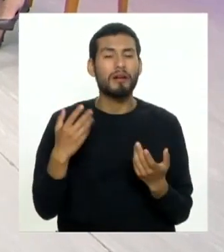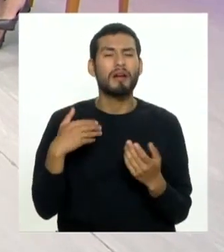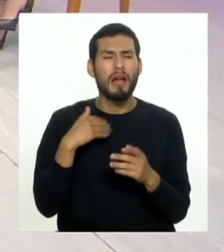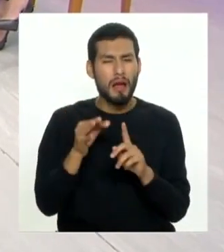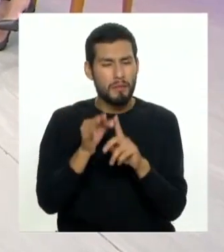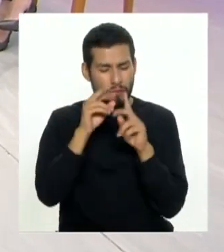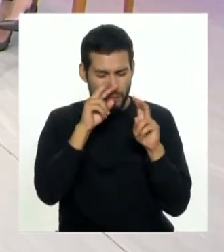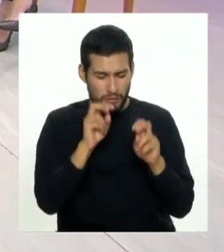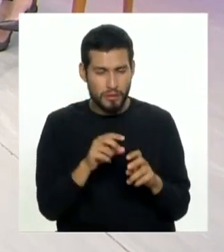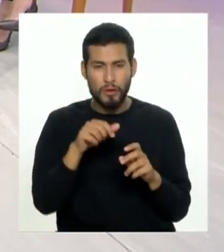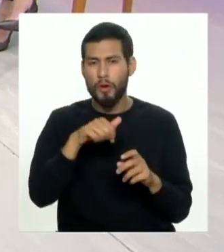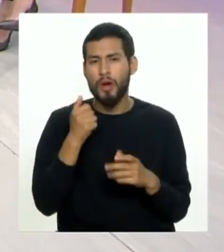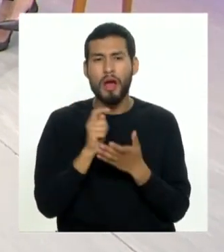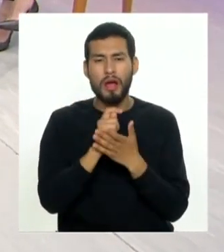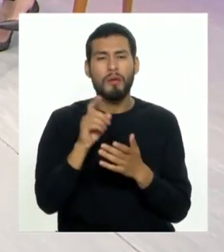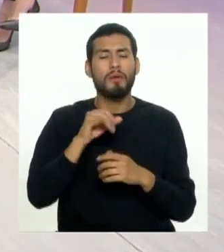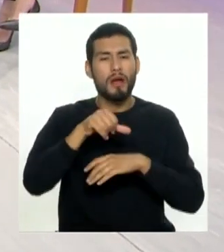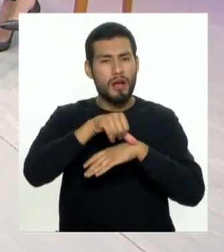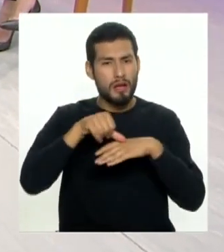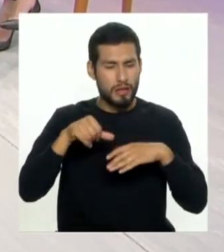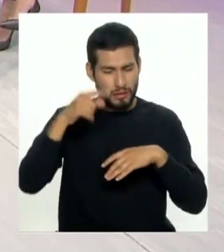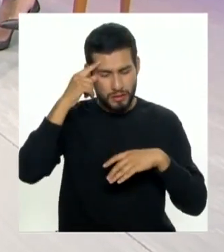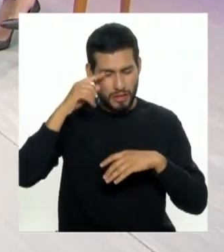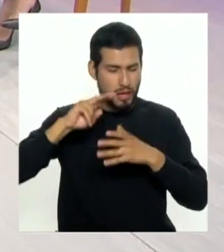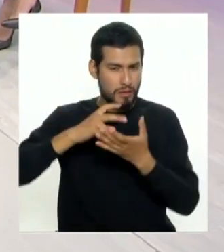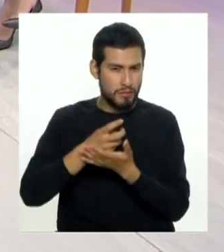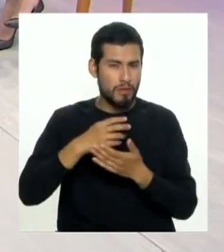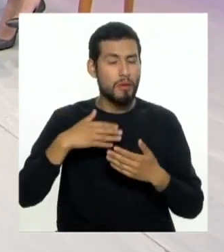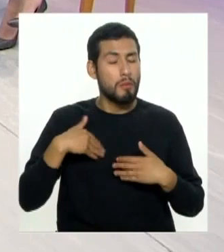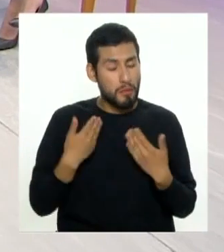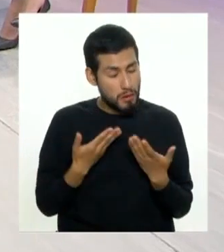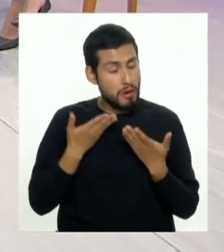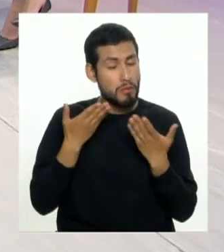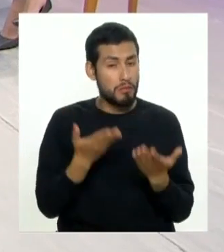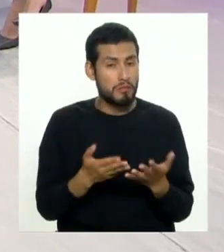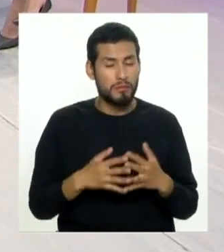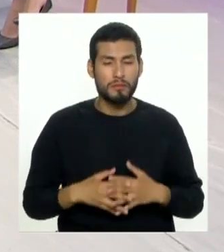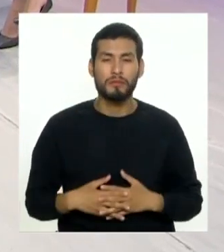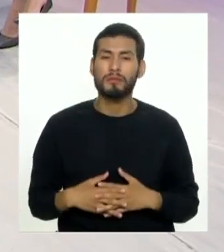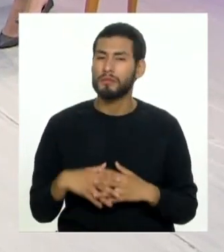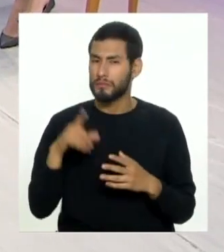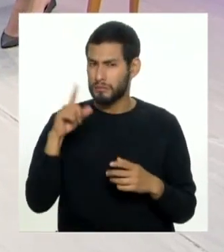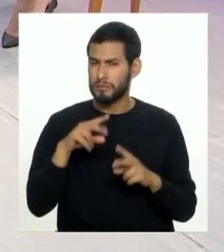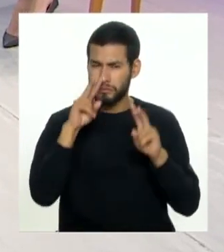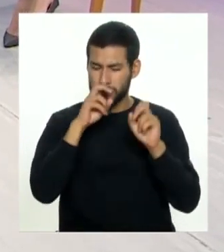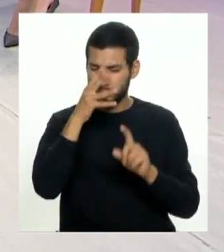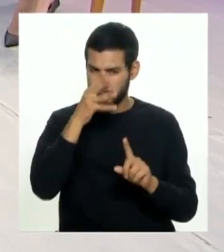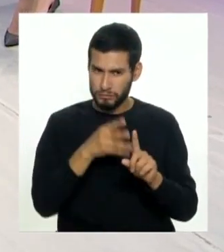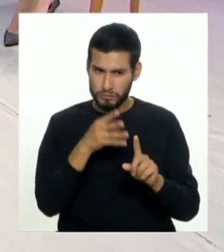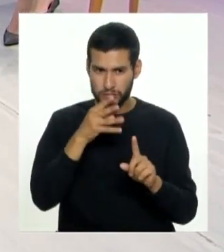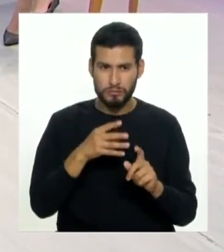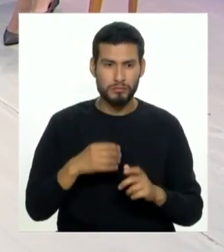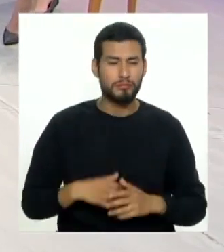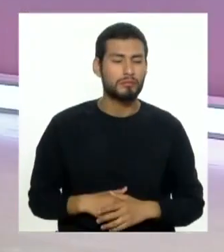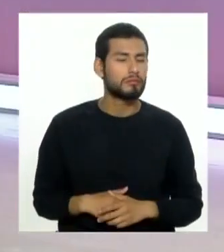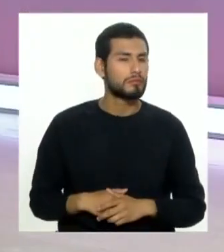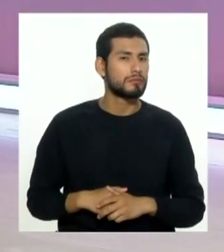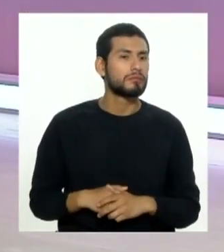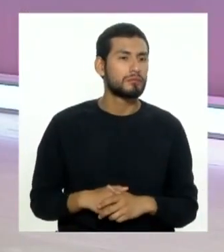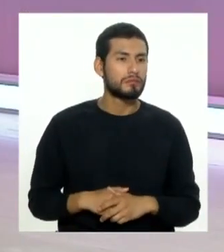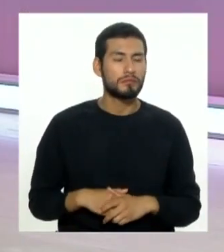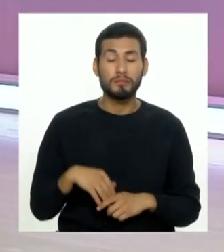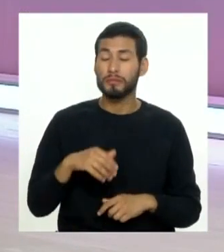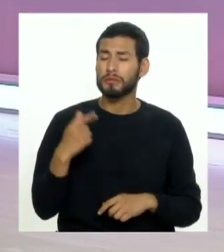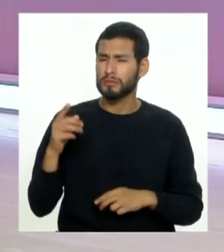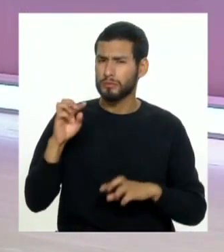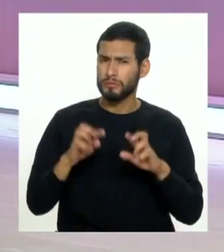otros tratamientos, como la cirugía de epilepsia, que podría ser una opción. Claro, debe ser evaluado. Hay varias alternativas de tratamiento, ¿no? Tenemos